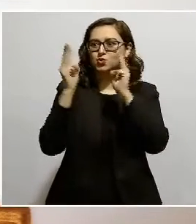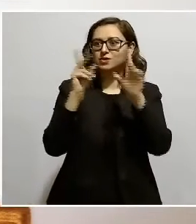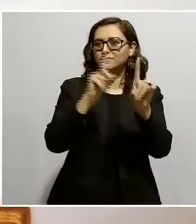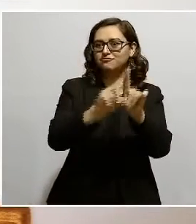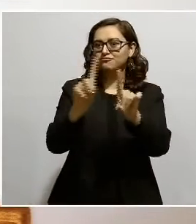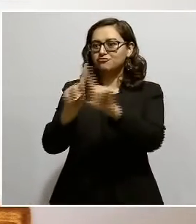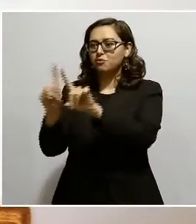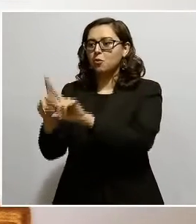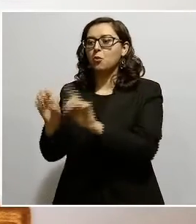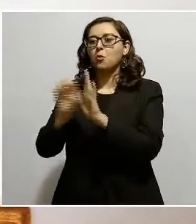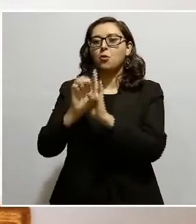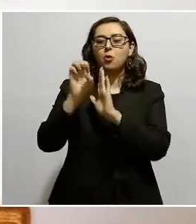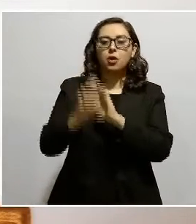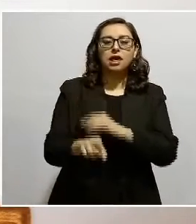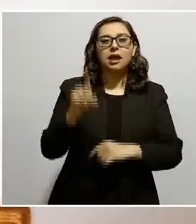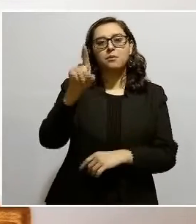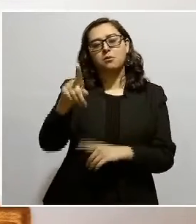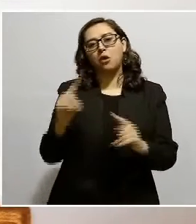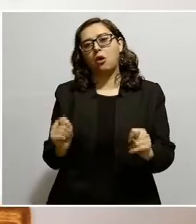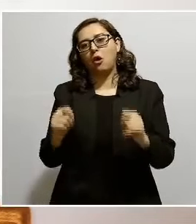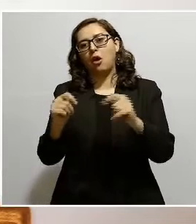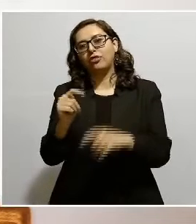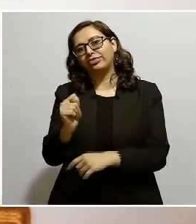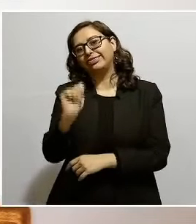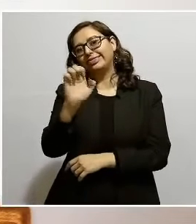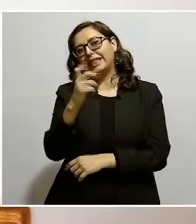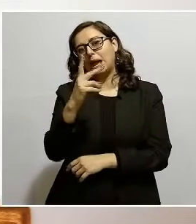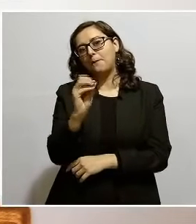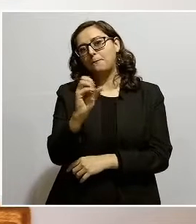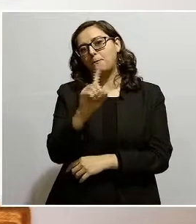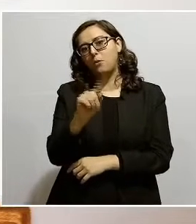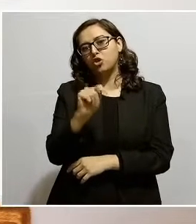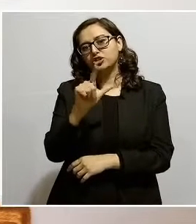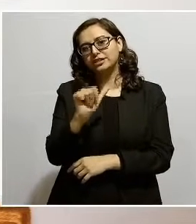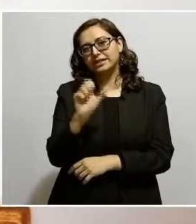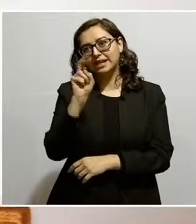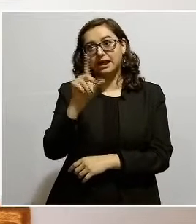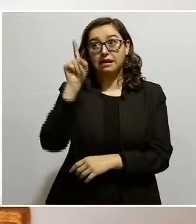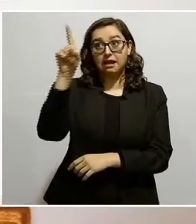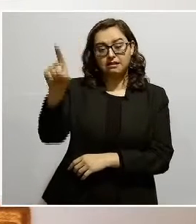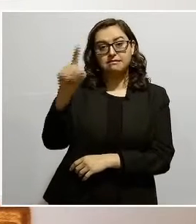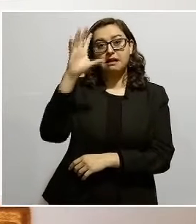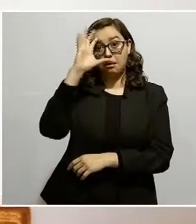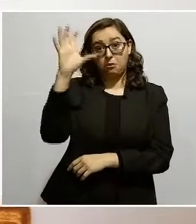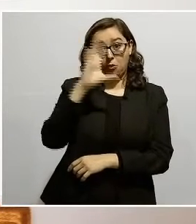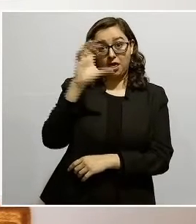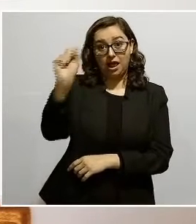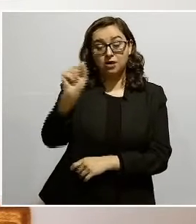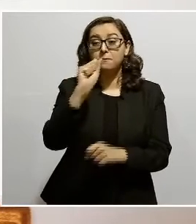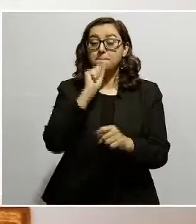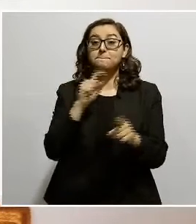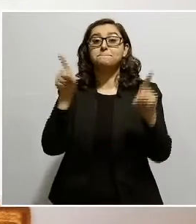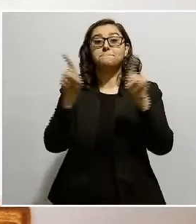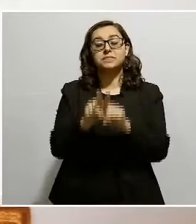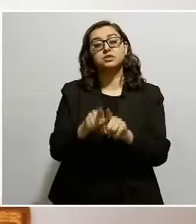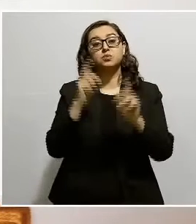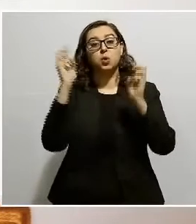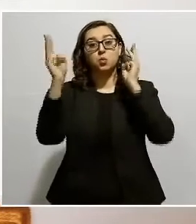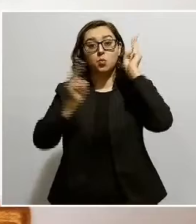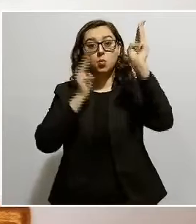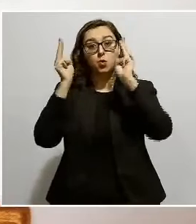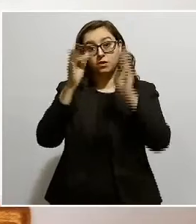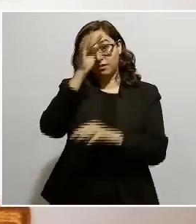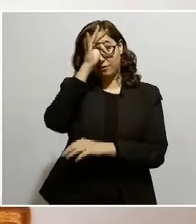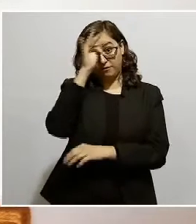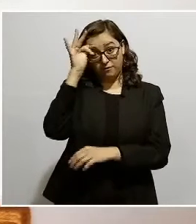de Tepoztlán, Morelos, y el de su amiga Frida Kahlo, inaugurado en julio